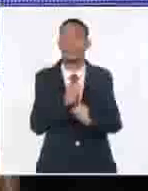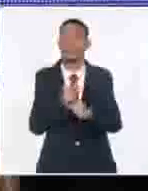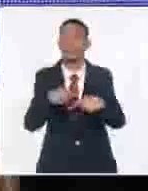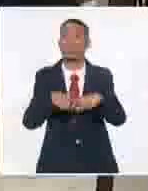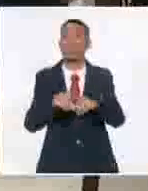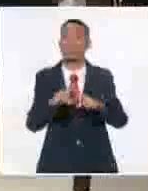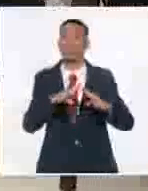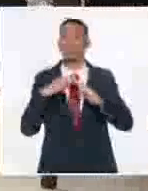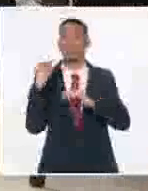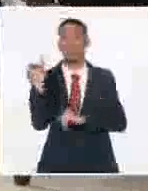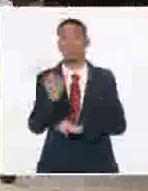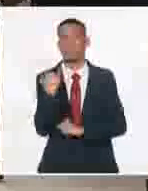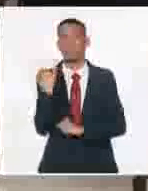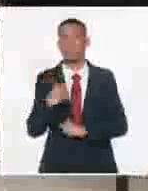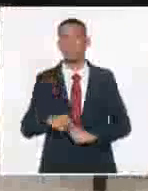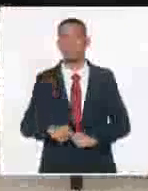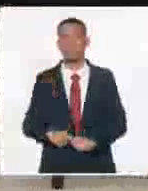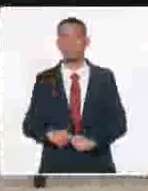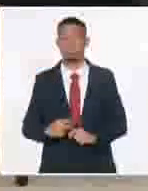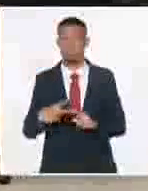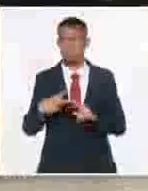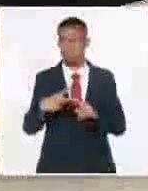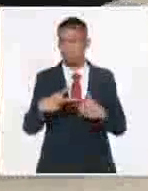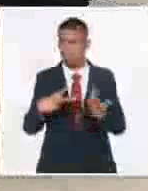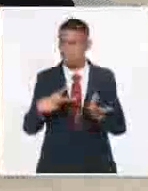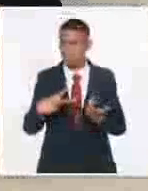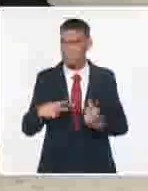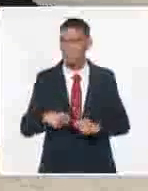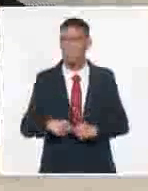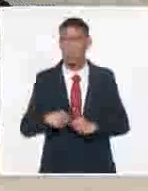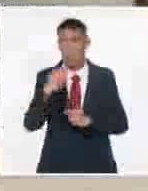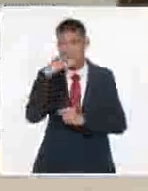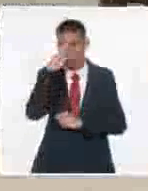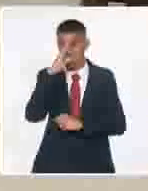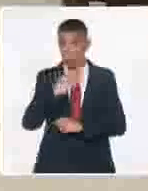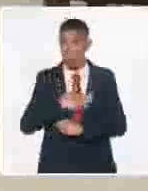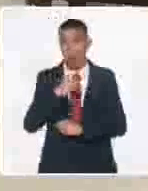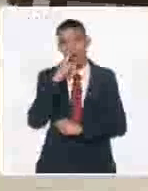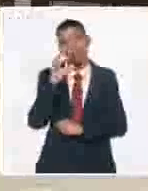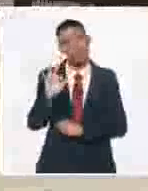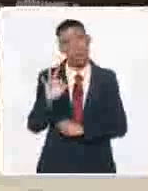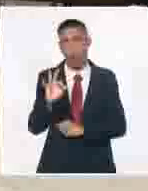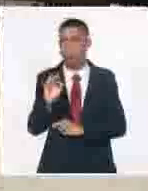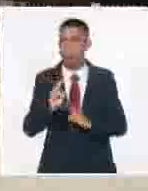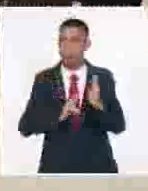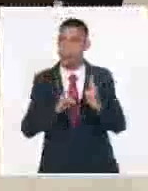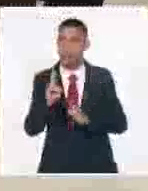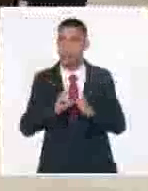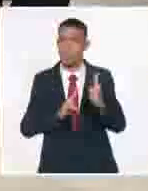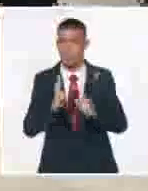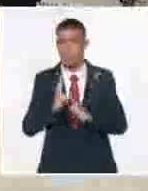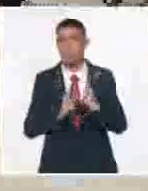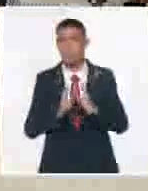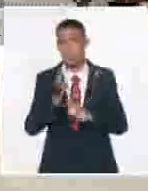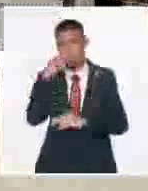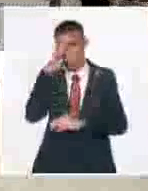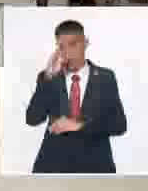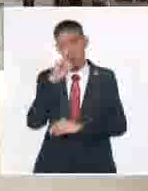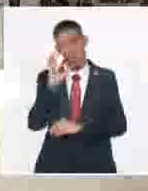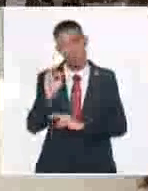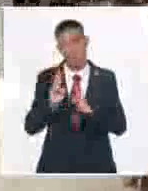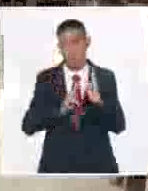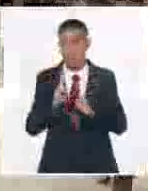mundo. En segundo lugar, Cuba se opone resueltamente a la